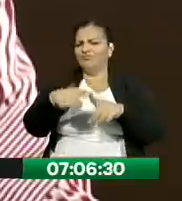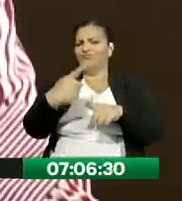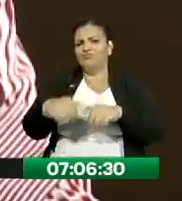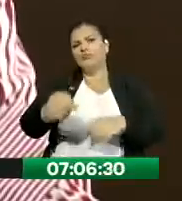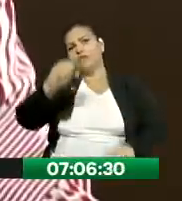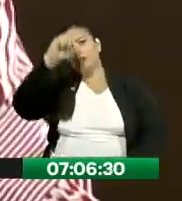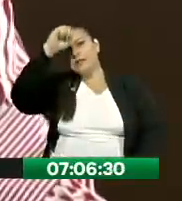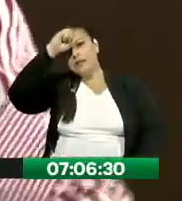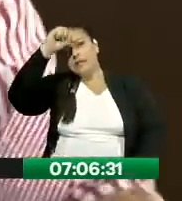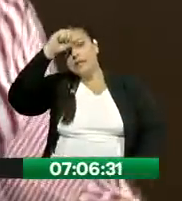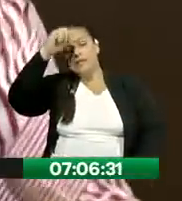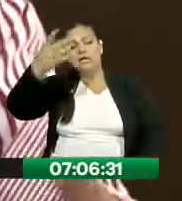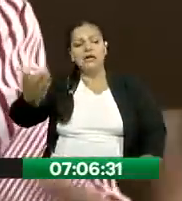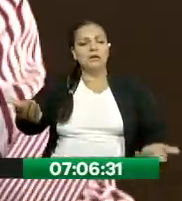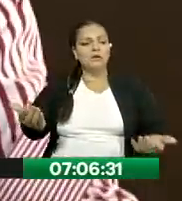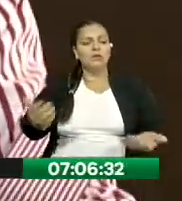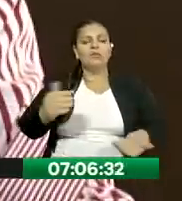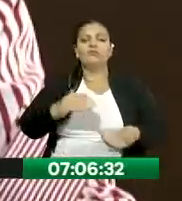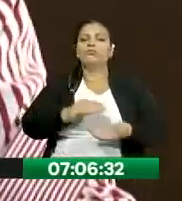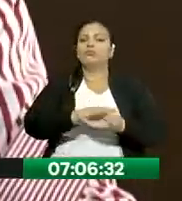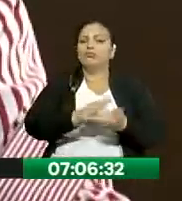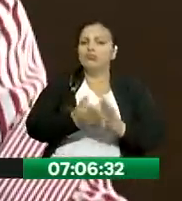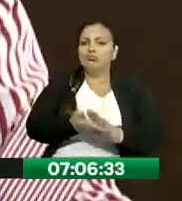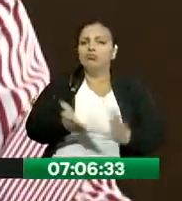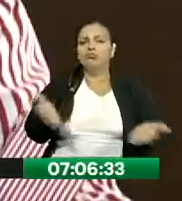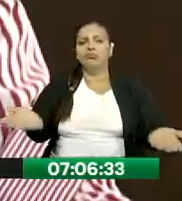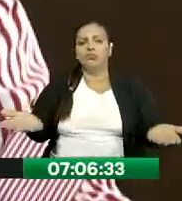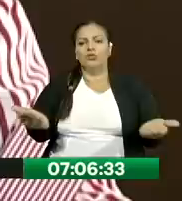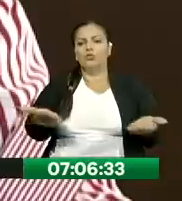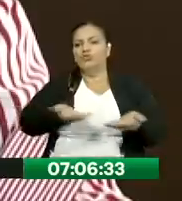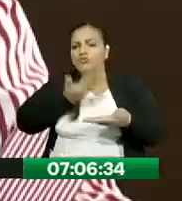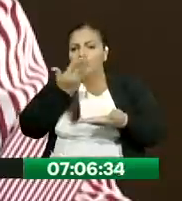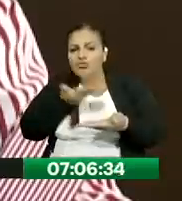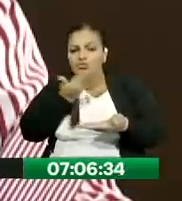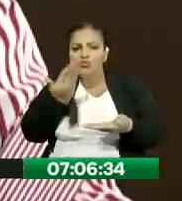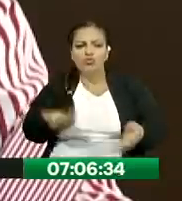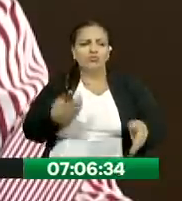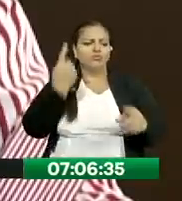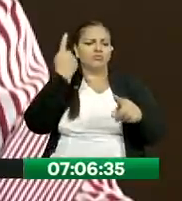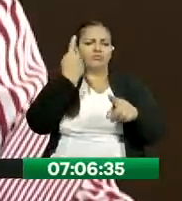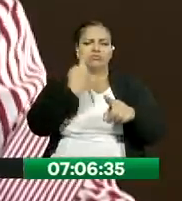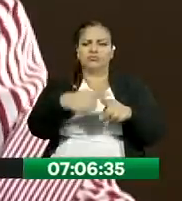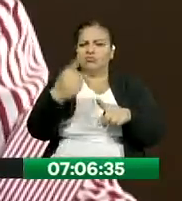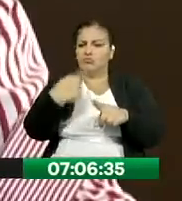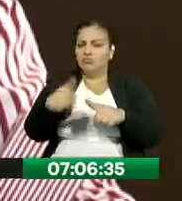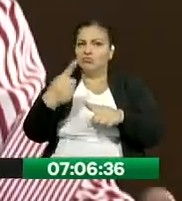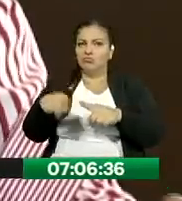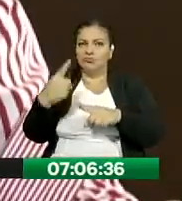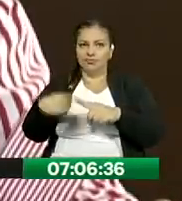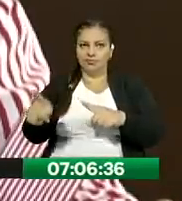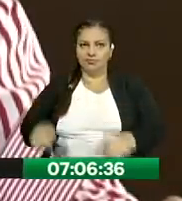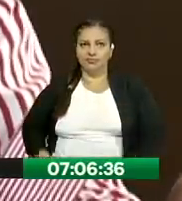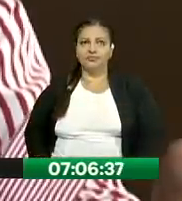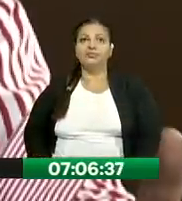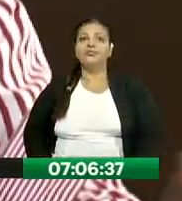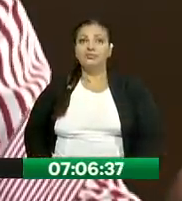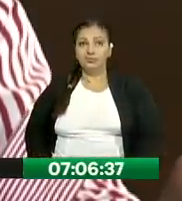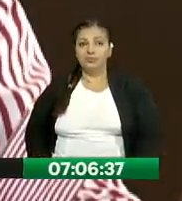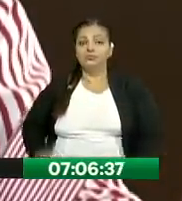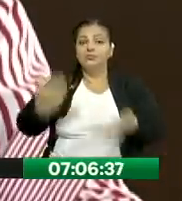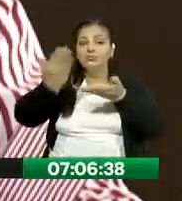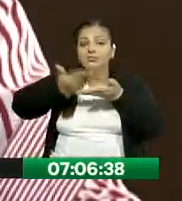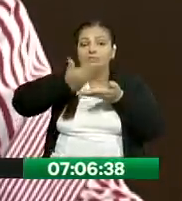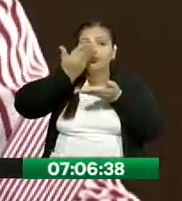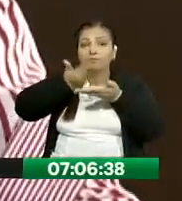hornado, la fritada, de los 47 locros que tiene Quito y los Andes, el yaguarlocro y los locros en